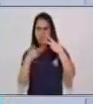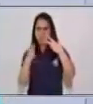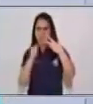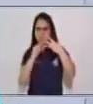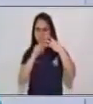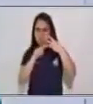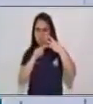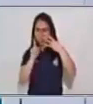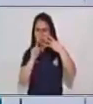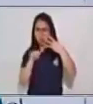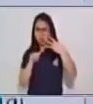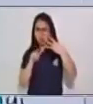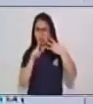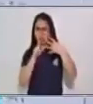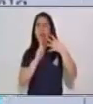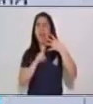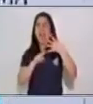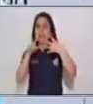el cristal rompí.